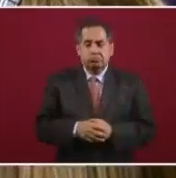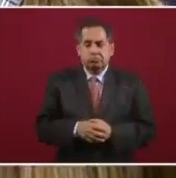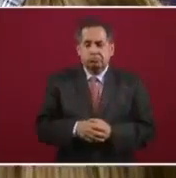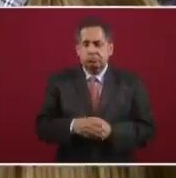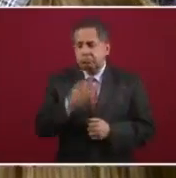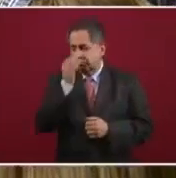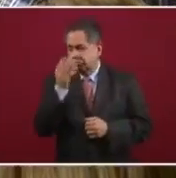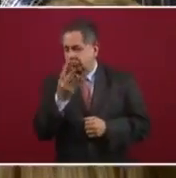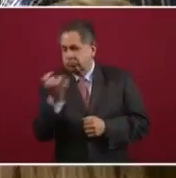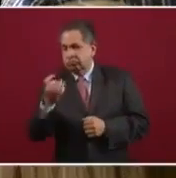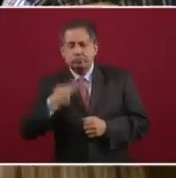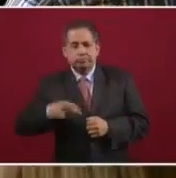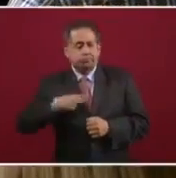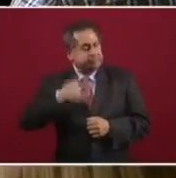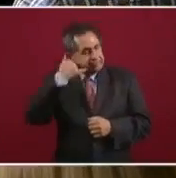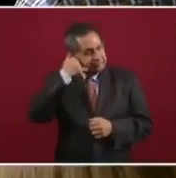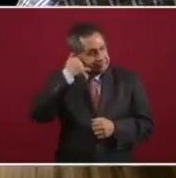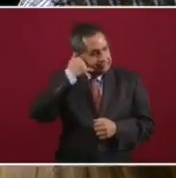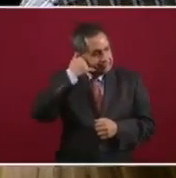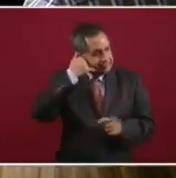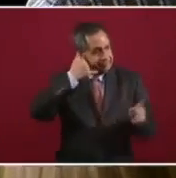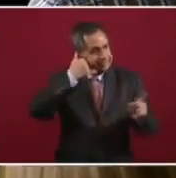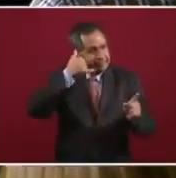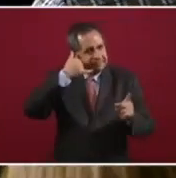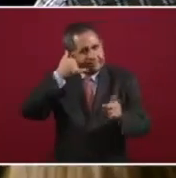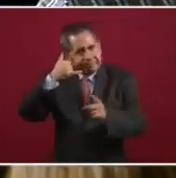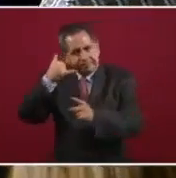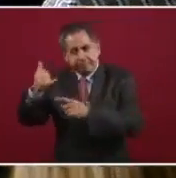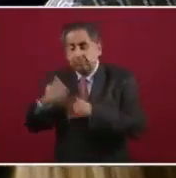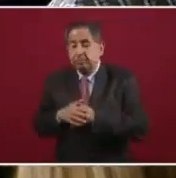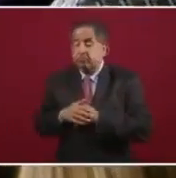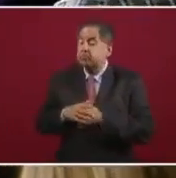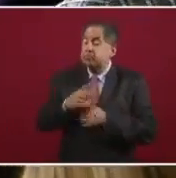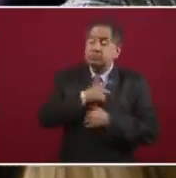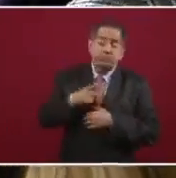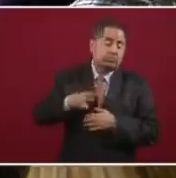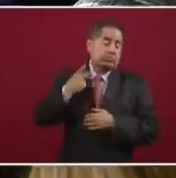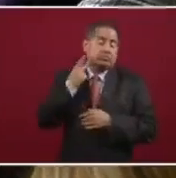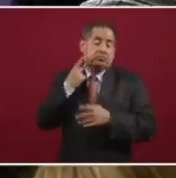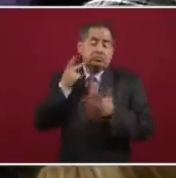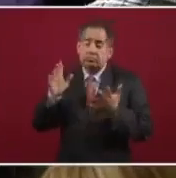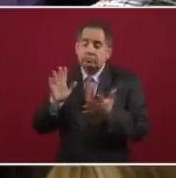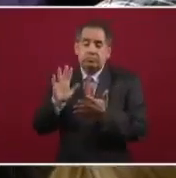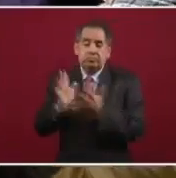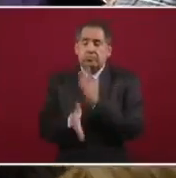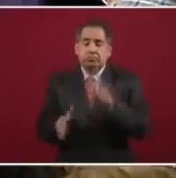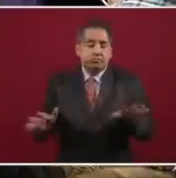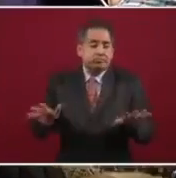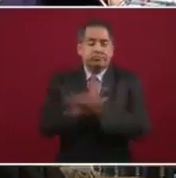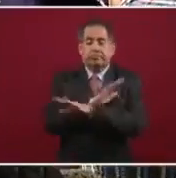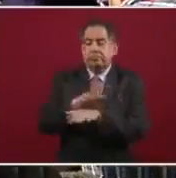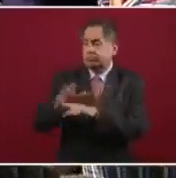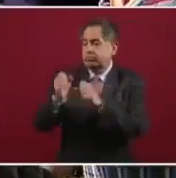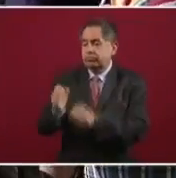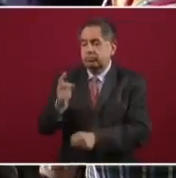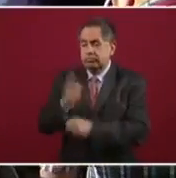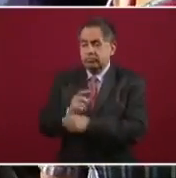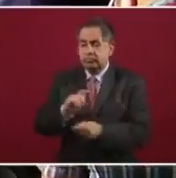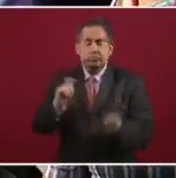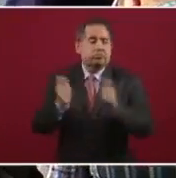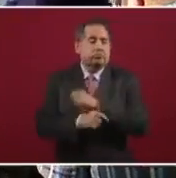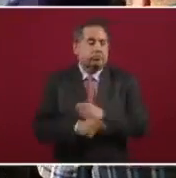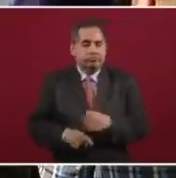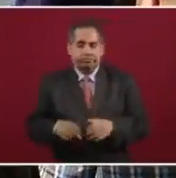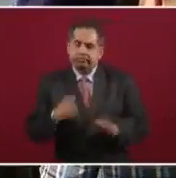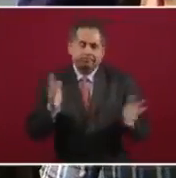400 personas por teléfono y llegan a la conclusión que hay que cambiar la política de seguridad. Pues aprovecho